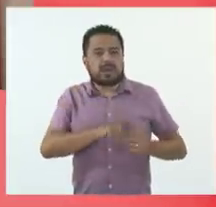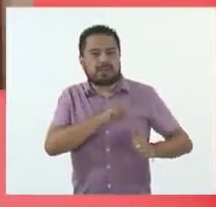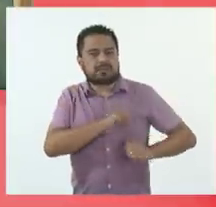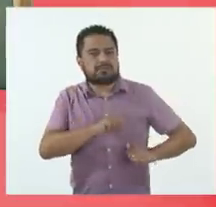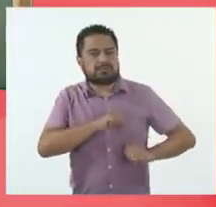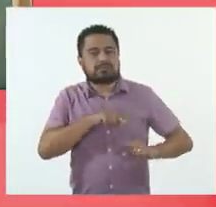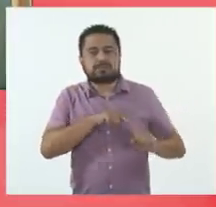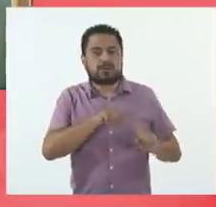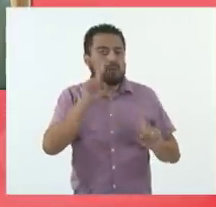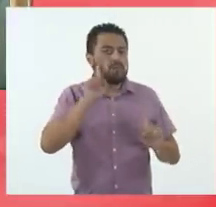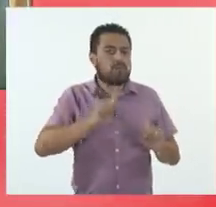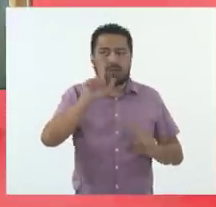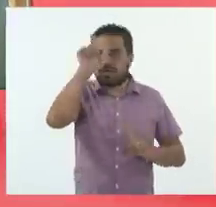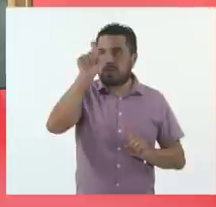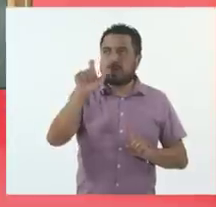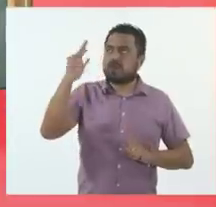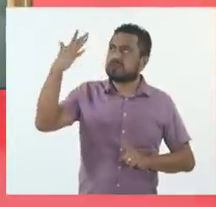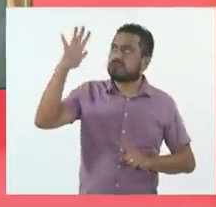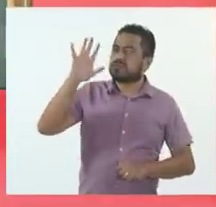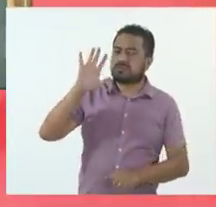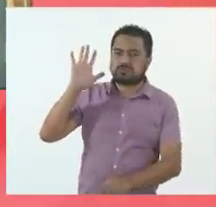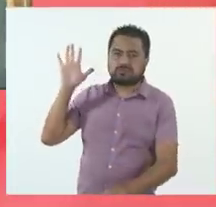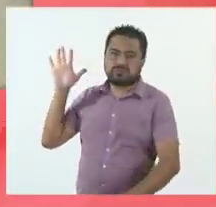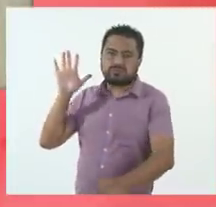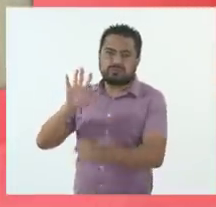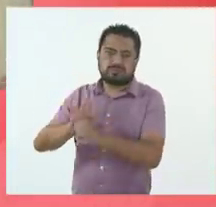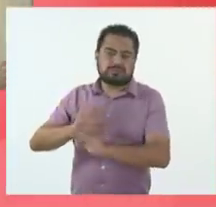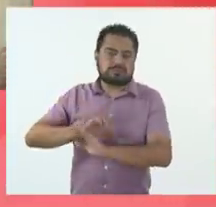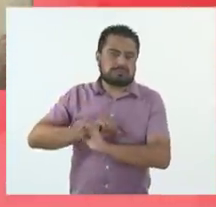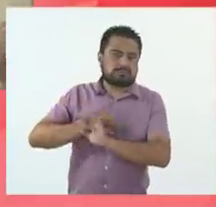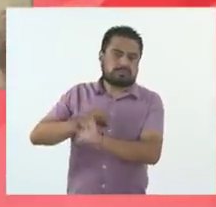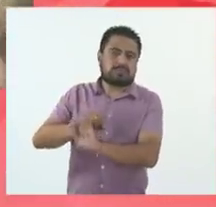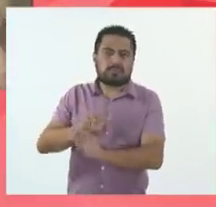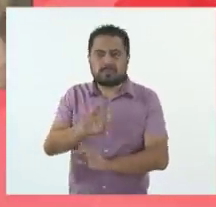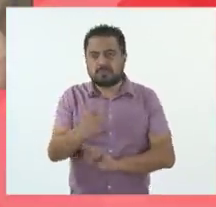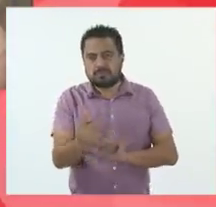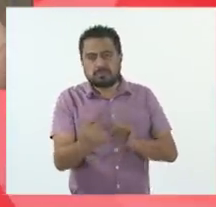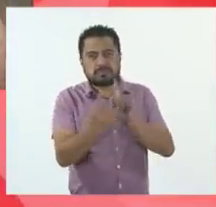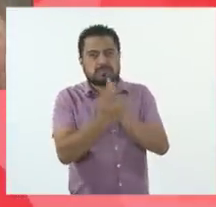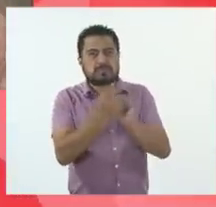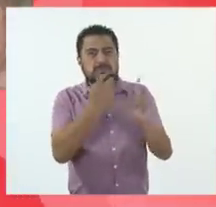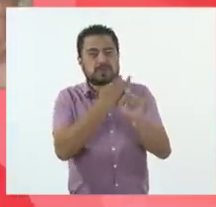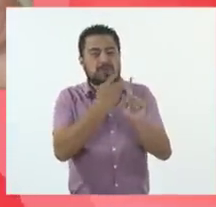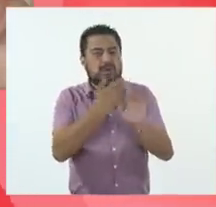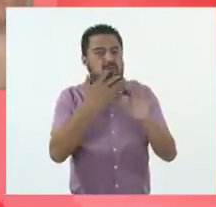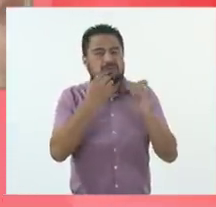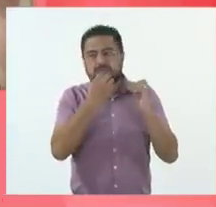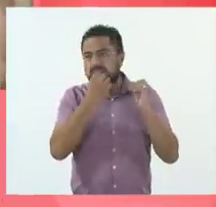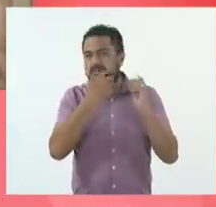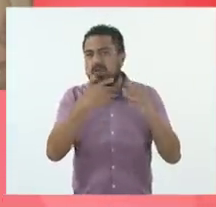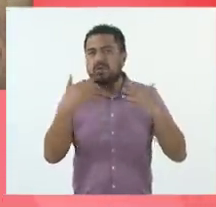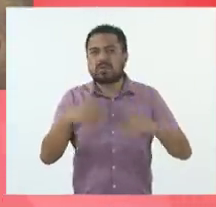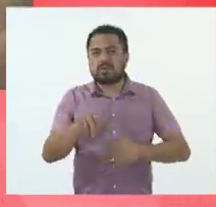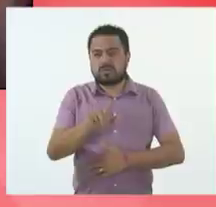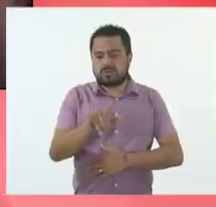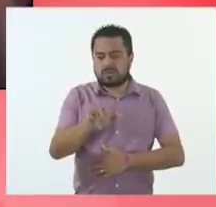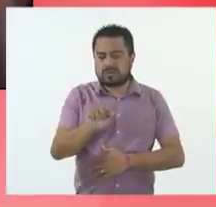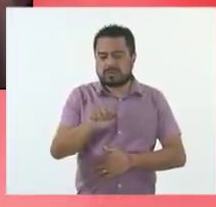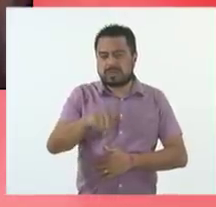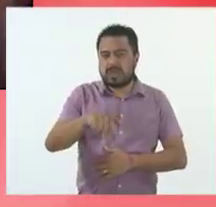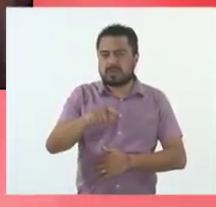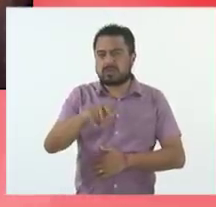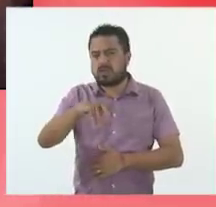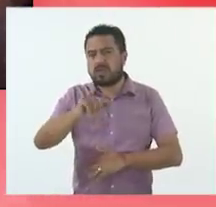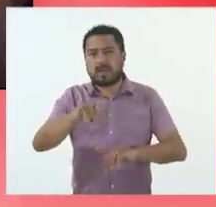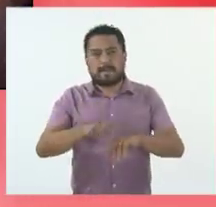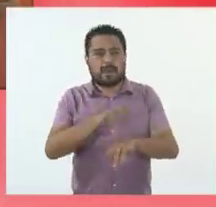la figura femenina tapa el sol. Enfrente de nosotros tenemos un cuadro bellísimo que es de Luis Antonio Vallejo, uno de